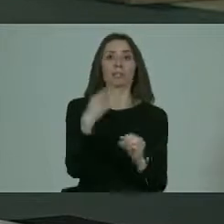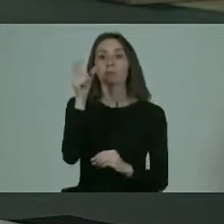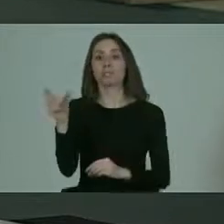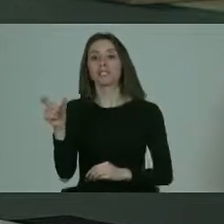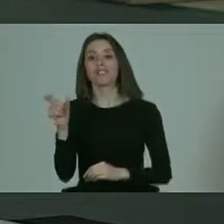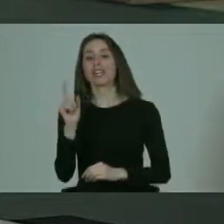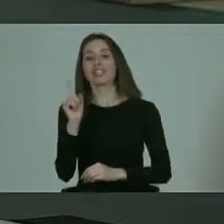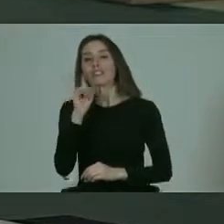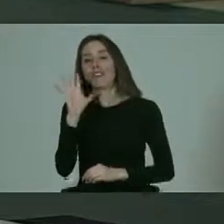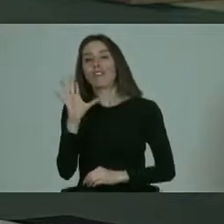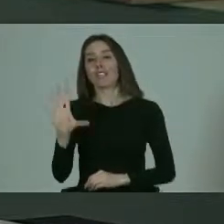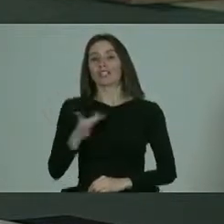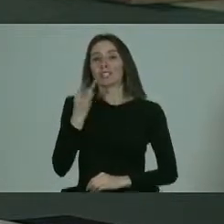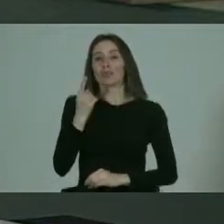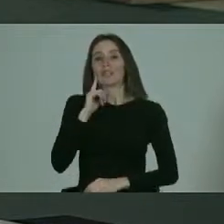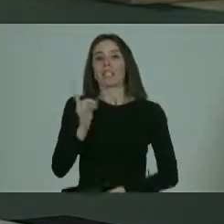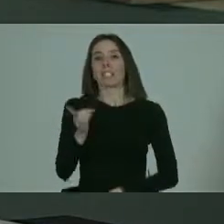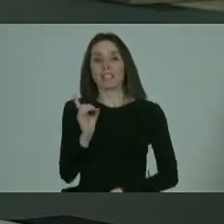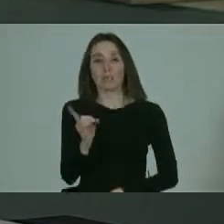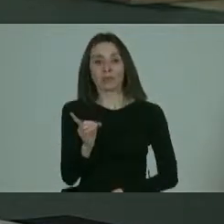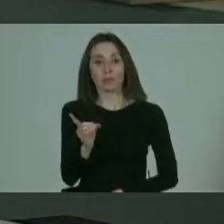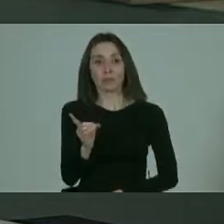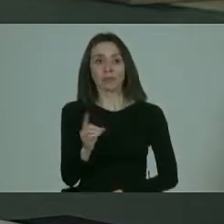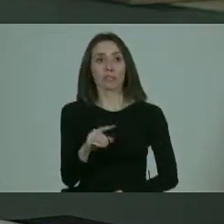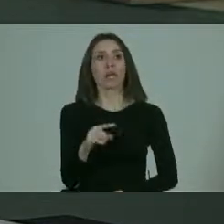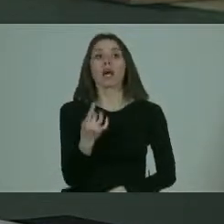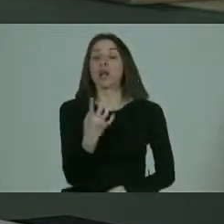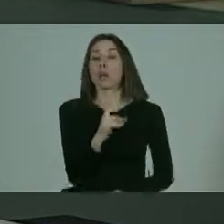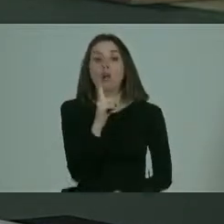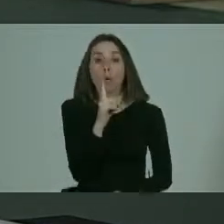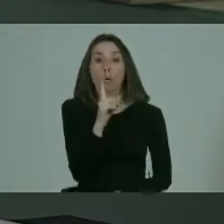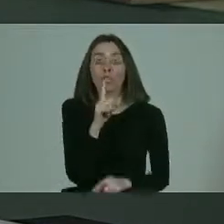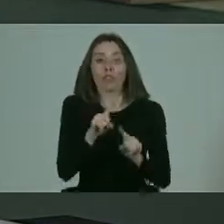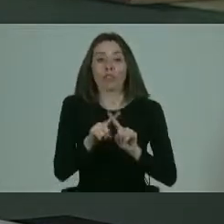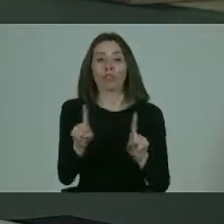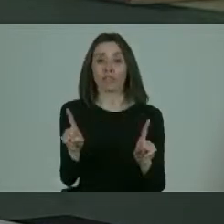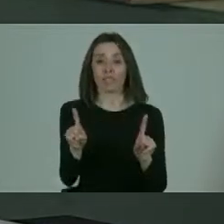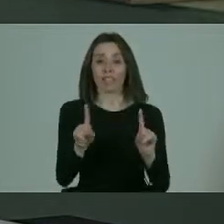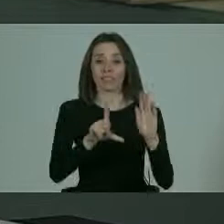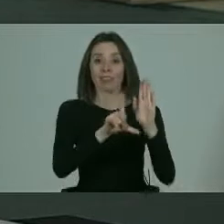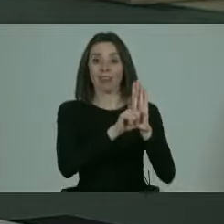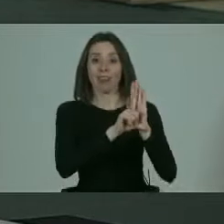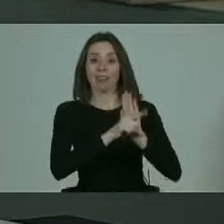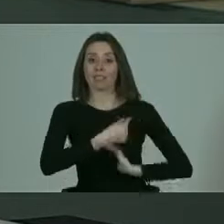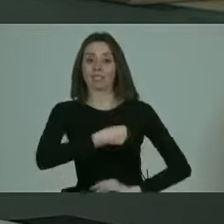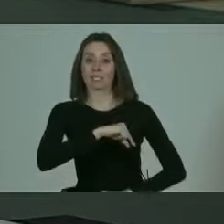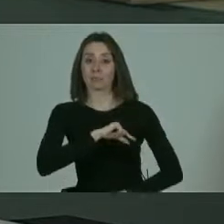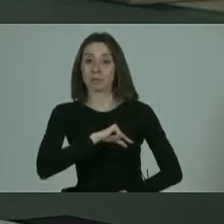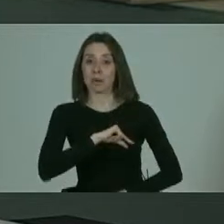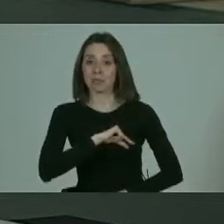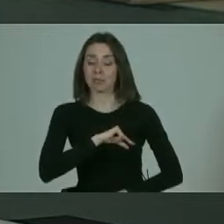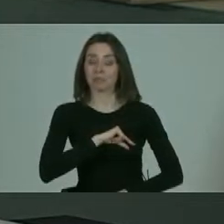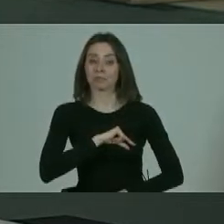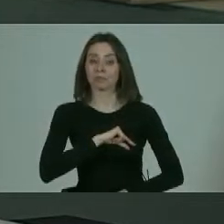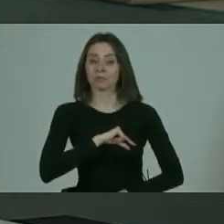todavía reconocida a todos entonces lo único que varía en la legislación española es que es de